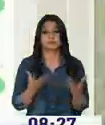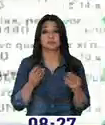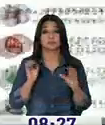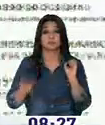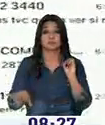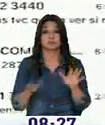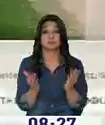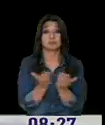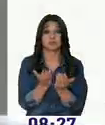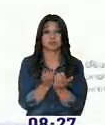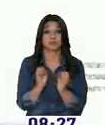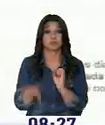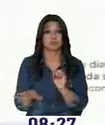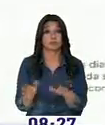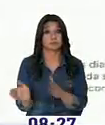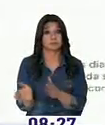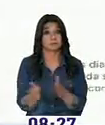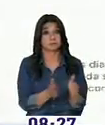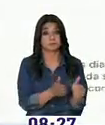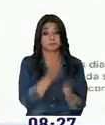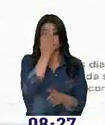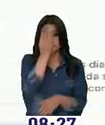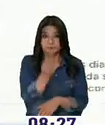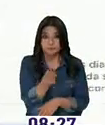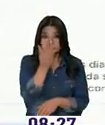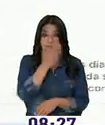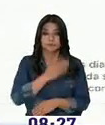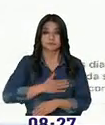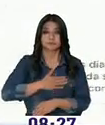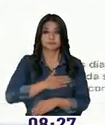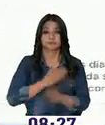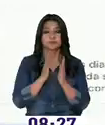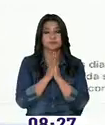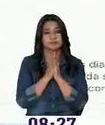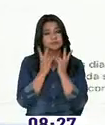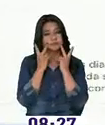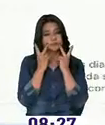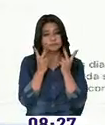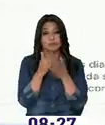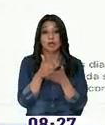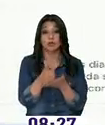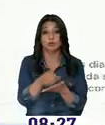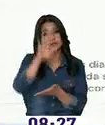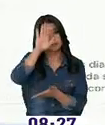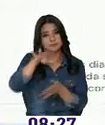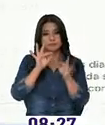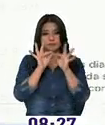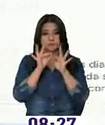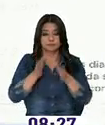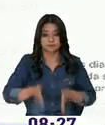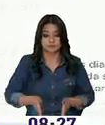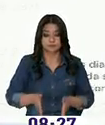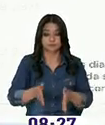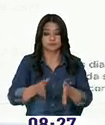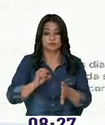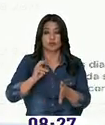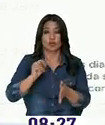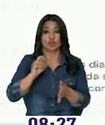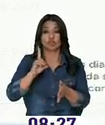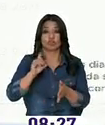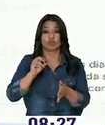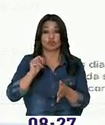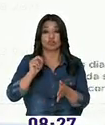basura, increíble realmente. Buenos días, quería ver si nos pueden ayudar para que vengan a arreglar la calle La Hondonada,